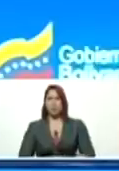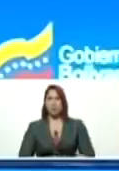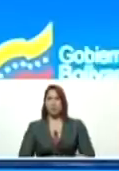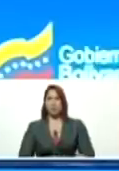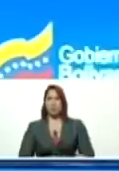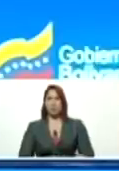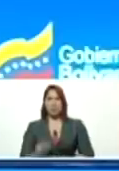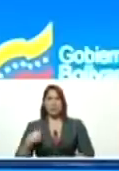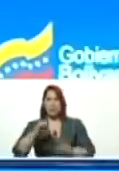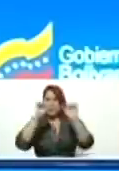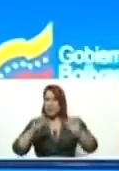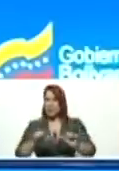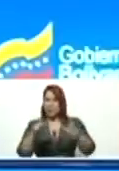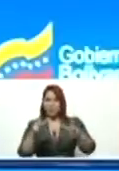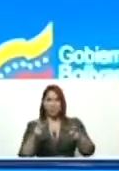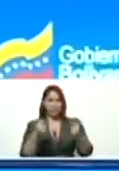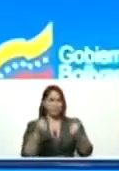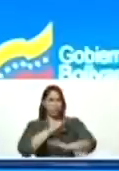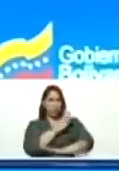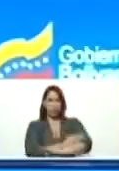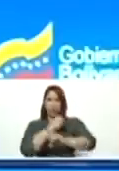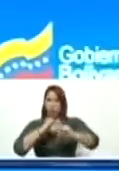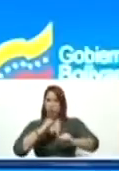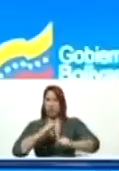tiene un sistema financiero fuerte